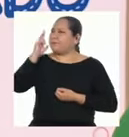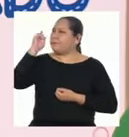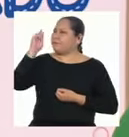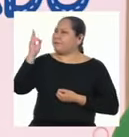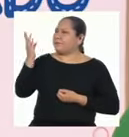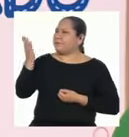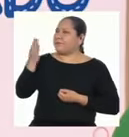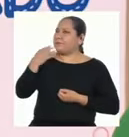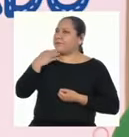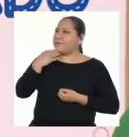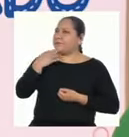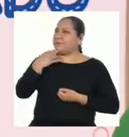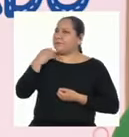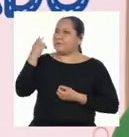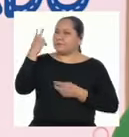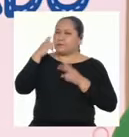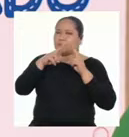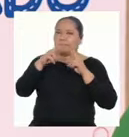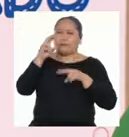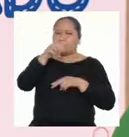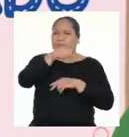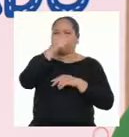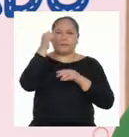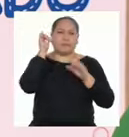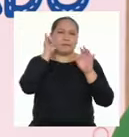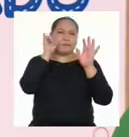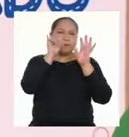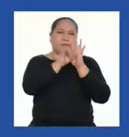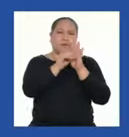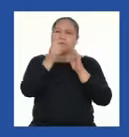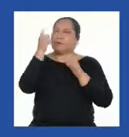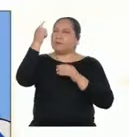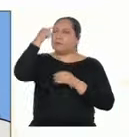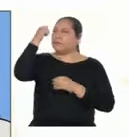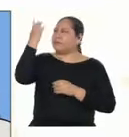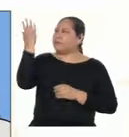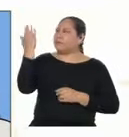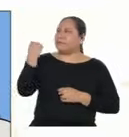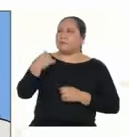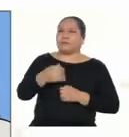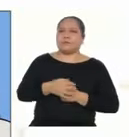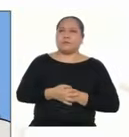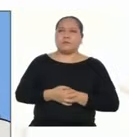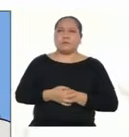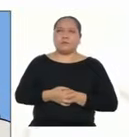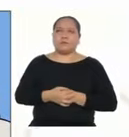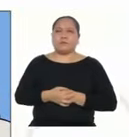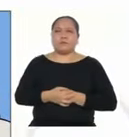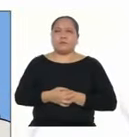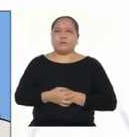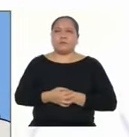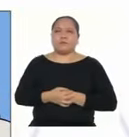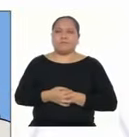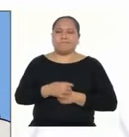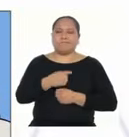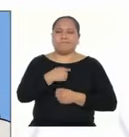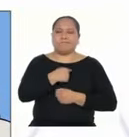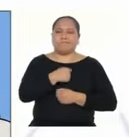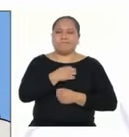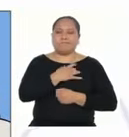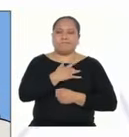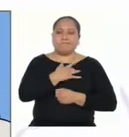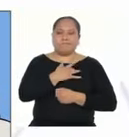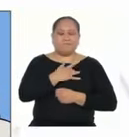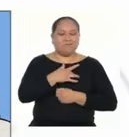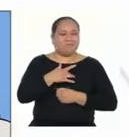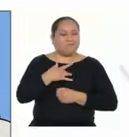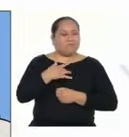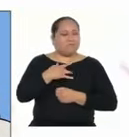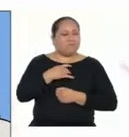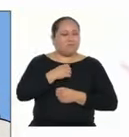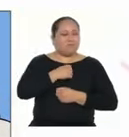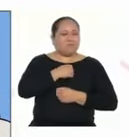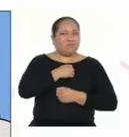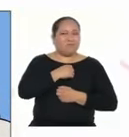Profesor, observemos las siguientes imágenes. ¿Qué opina? Es desafortunado. La tortuga muere después